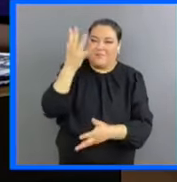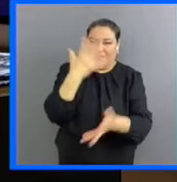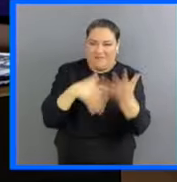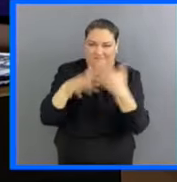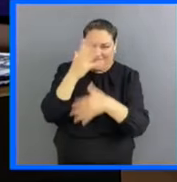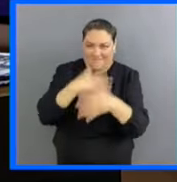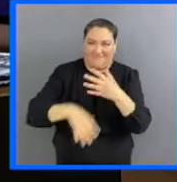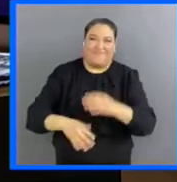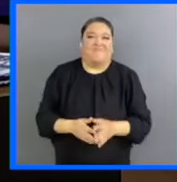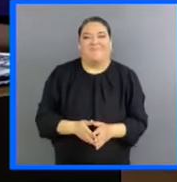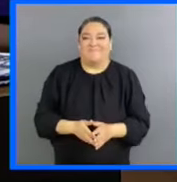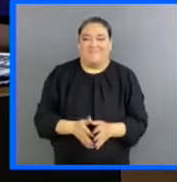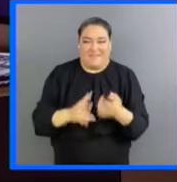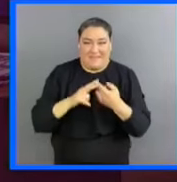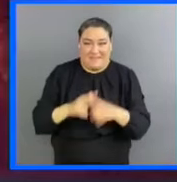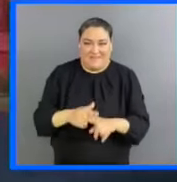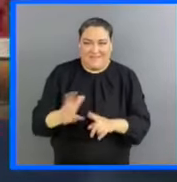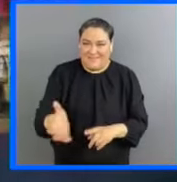Así comenzamos.